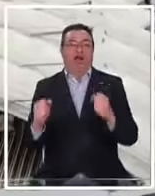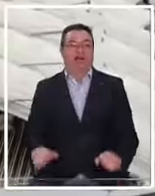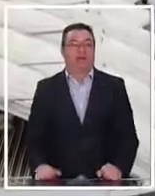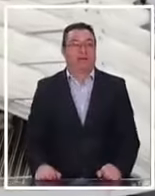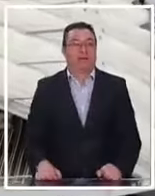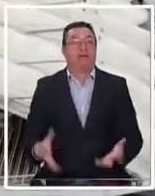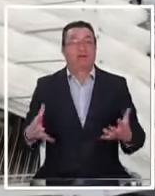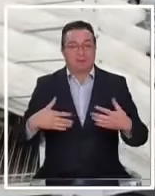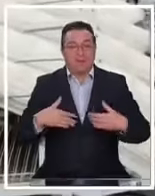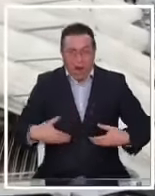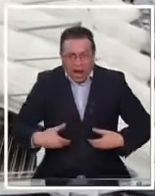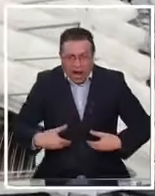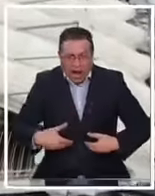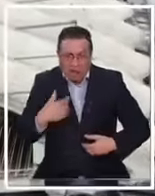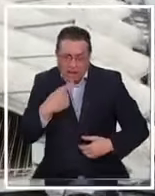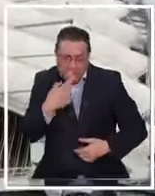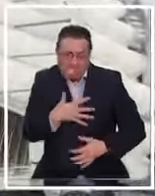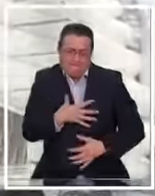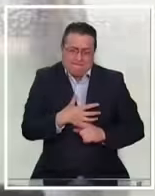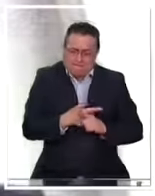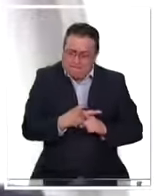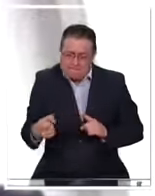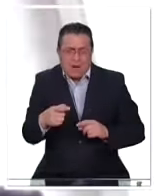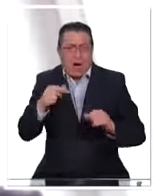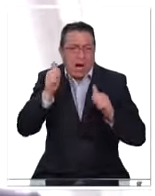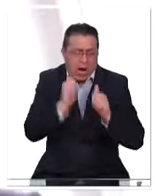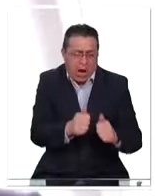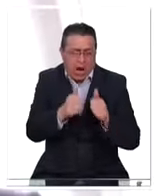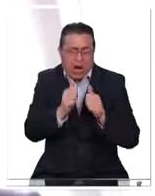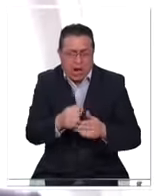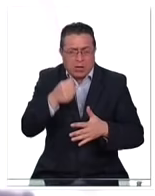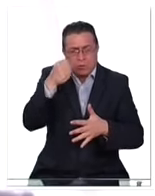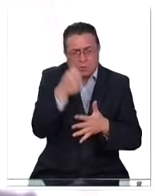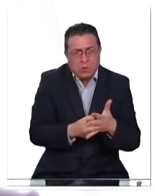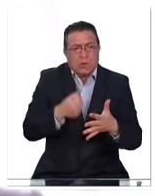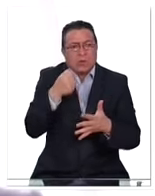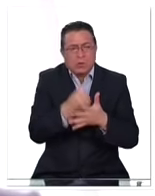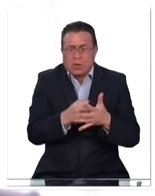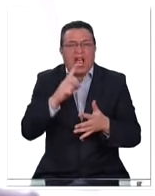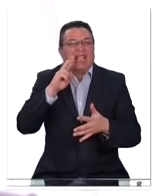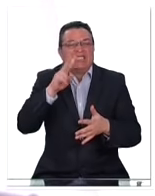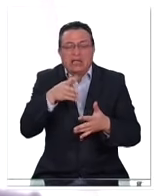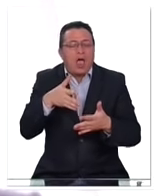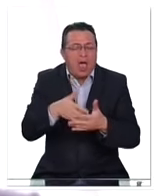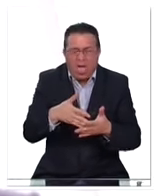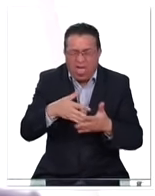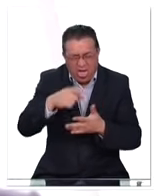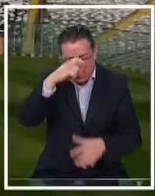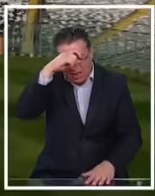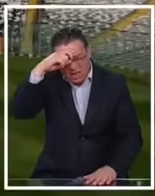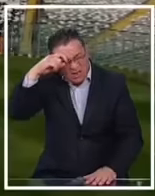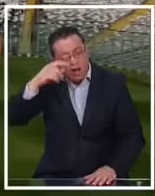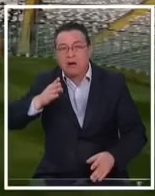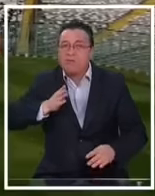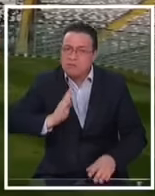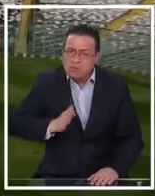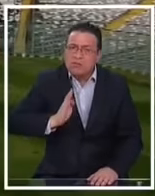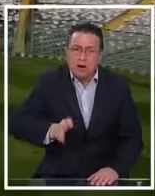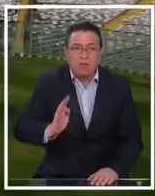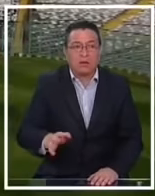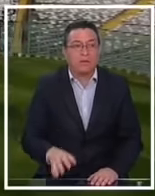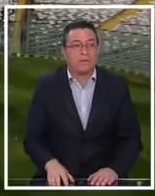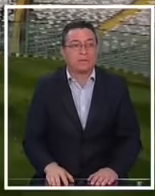Con hambre para ganar, luchando sin límites de sacrificio. Se equivocó